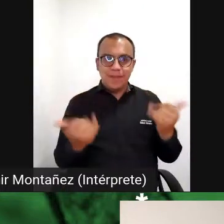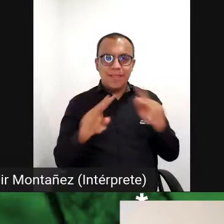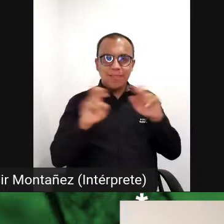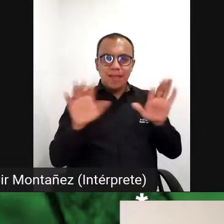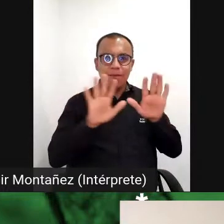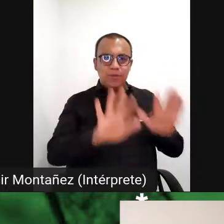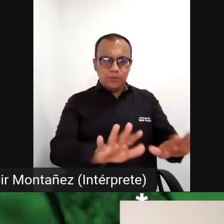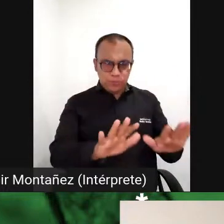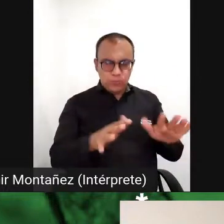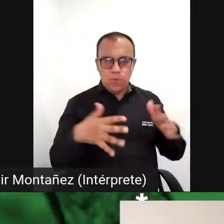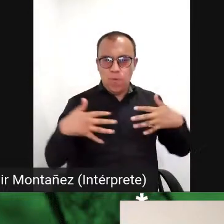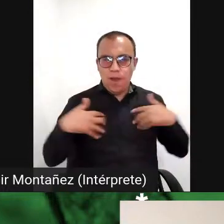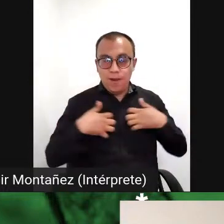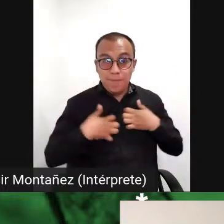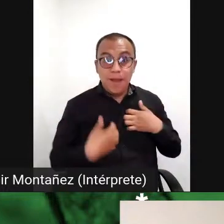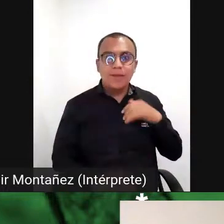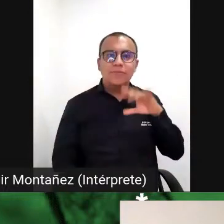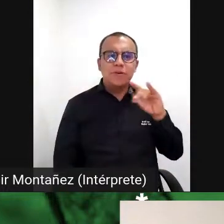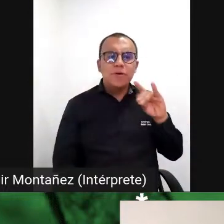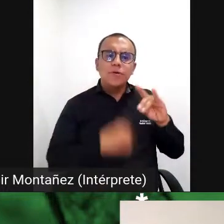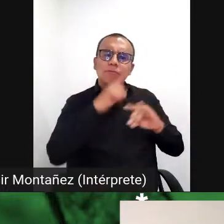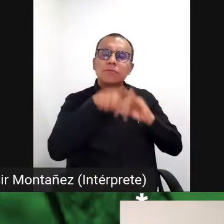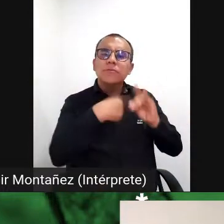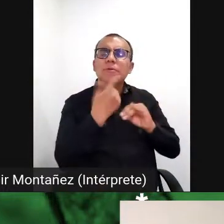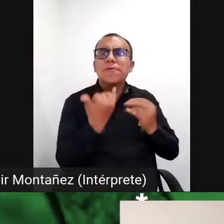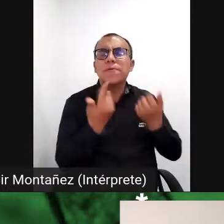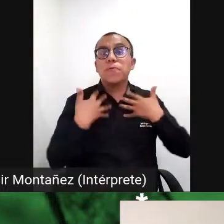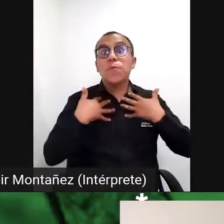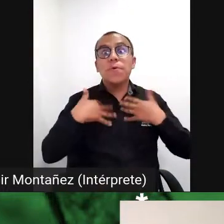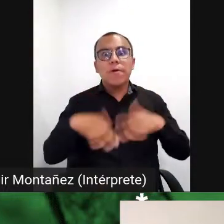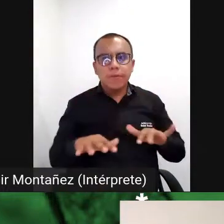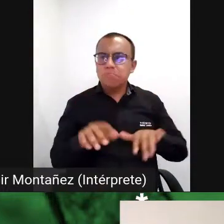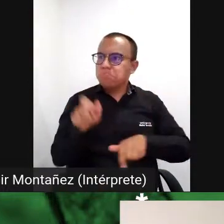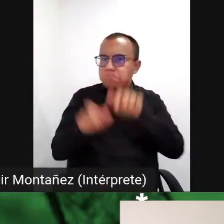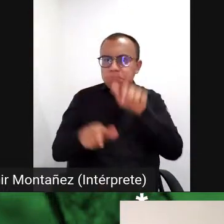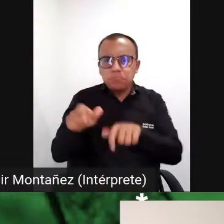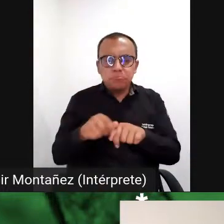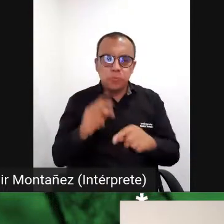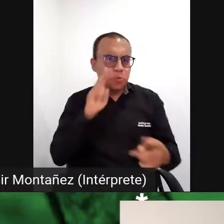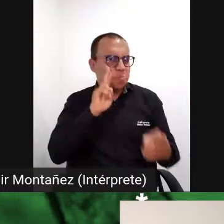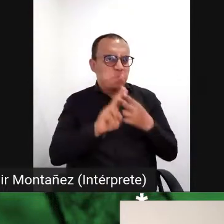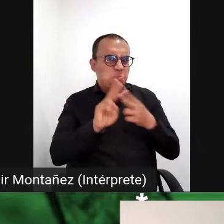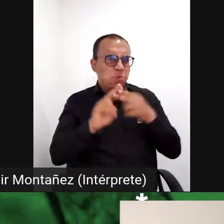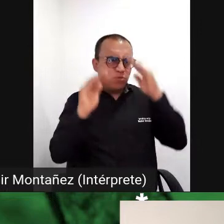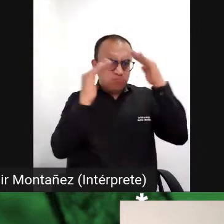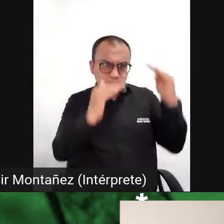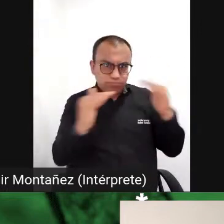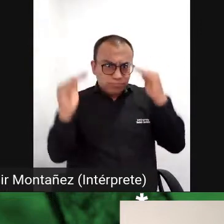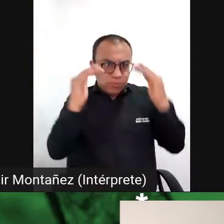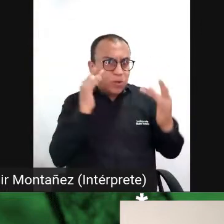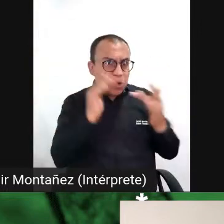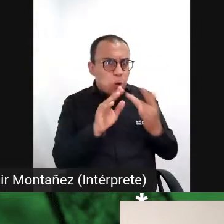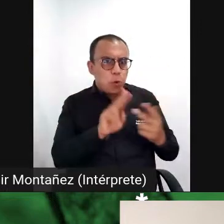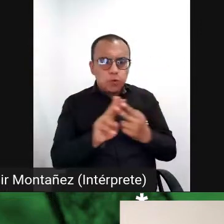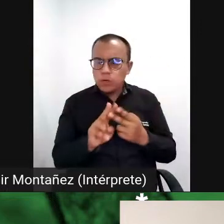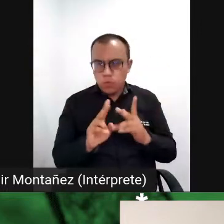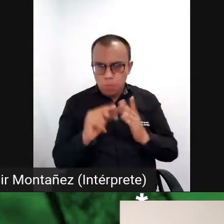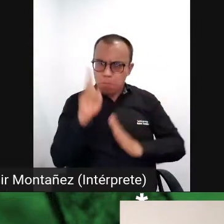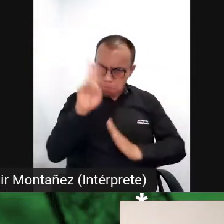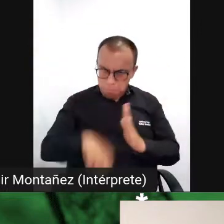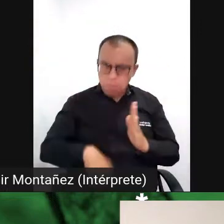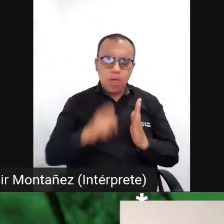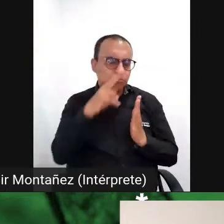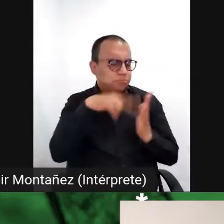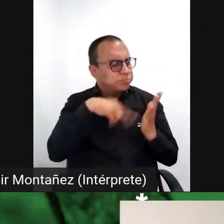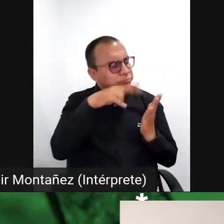¿cierto? Y traerlo para que sea un contenido que cualquier persona del común sin mayor conocimiento en este ámbito pueda leerlo